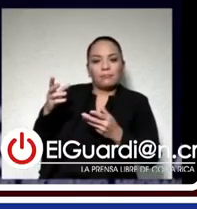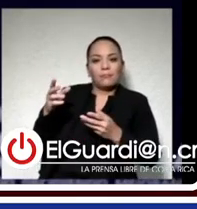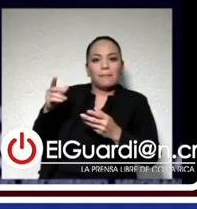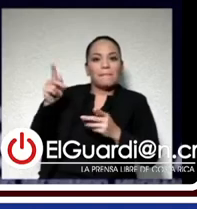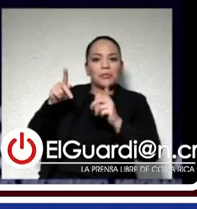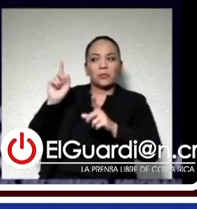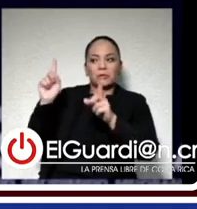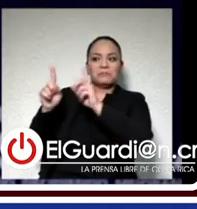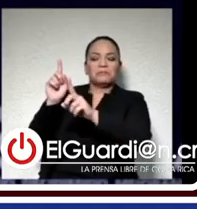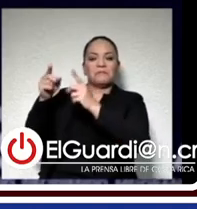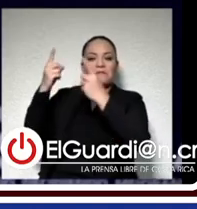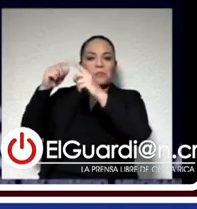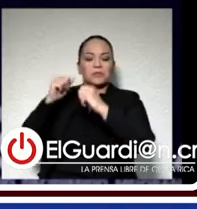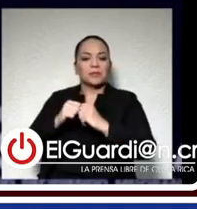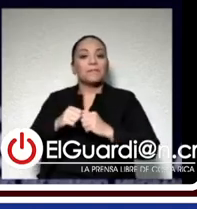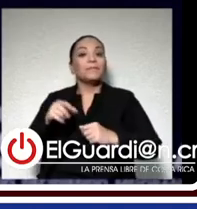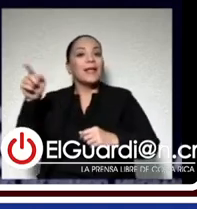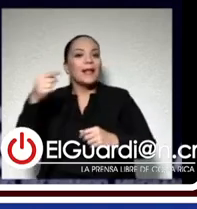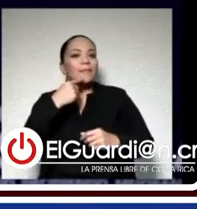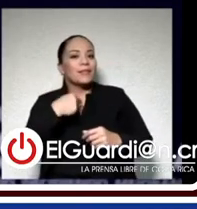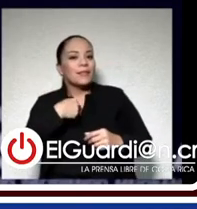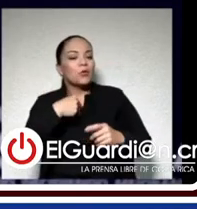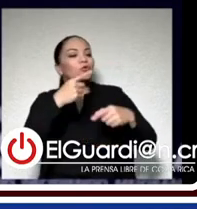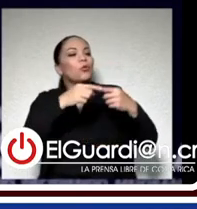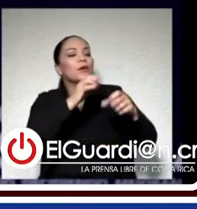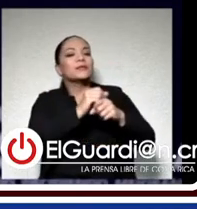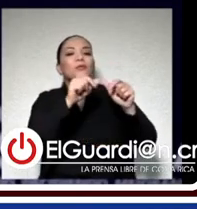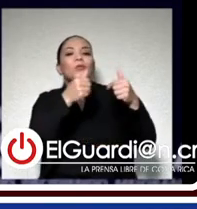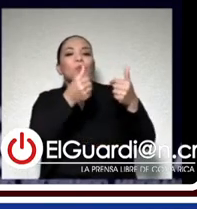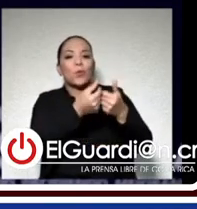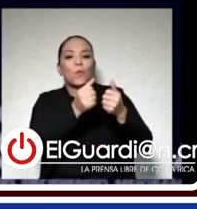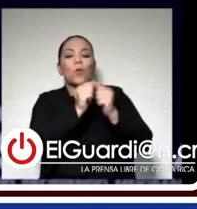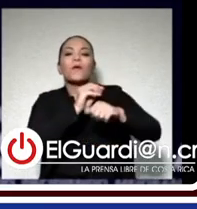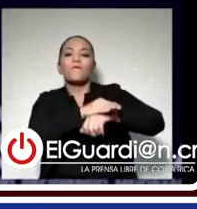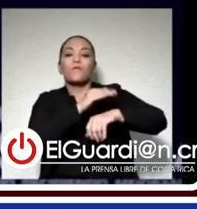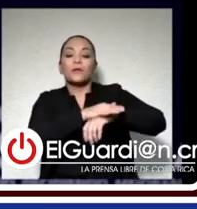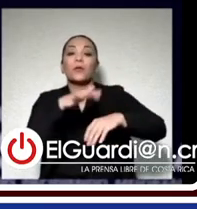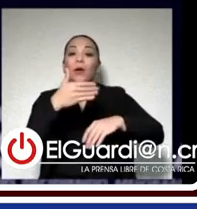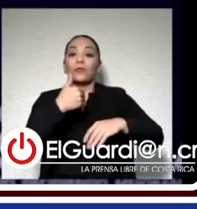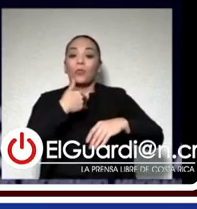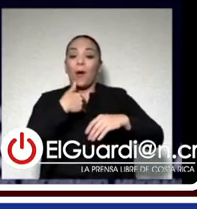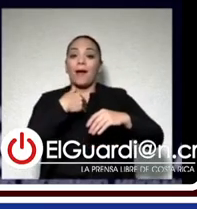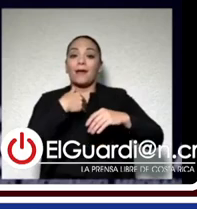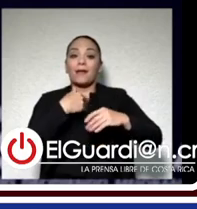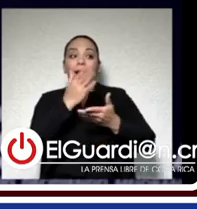me dijo, yo voy a ayudarle a hacer un grupo con influencers para que cada vez que hay una campaña